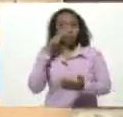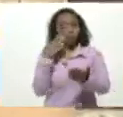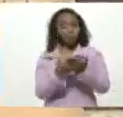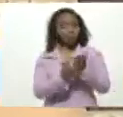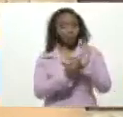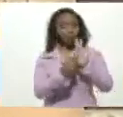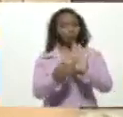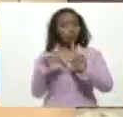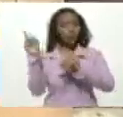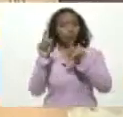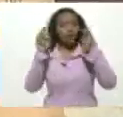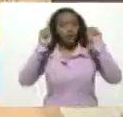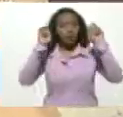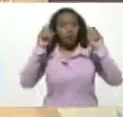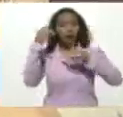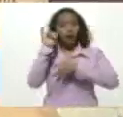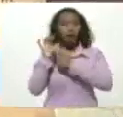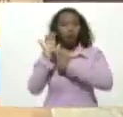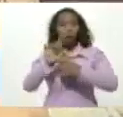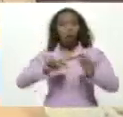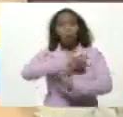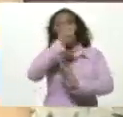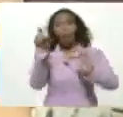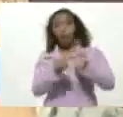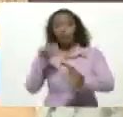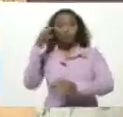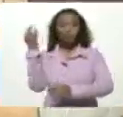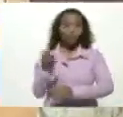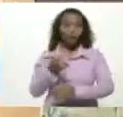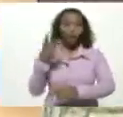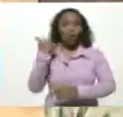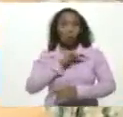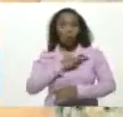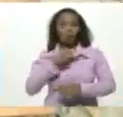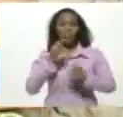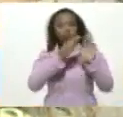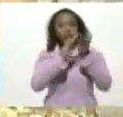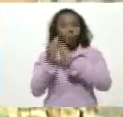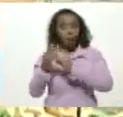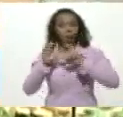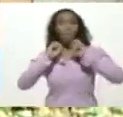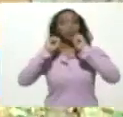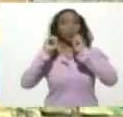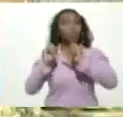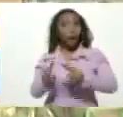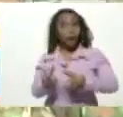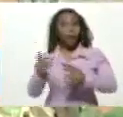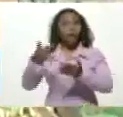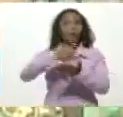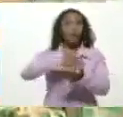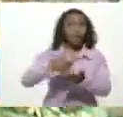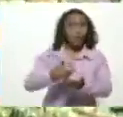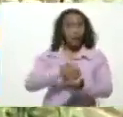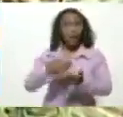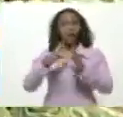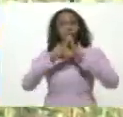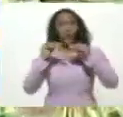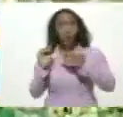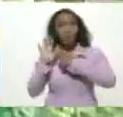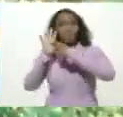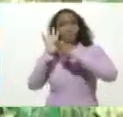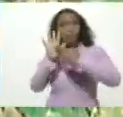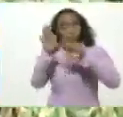una maqueta que refleja todo, correcto, lo que realmente fortalezas, nuestras comunidades, debilidades, oportunidades, correcto, refleja correcto todo, como debe